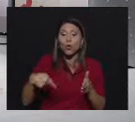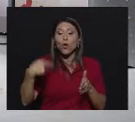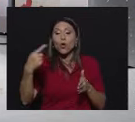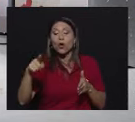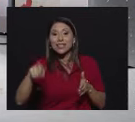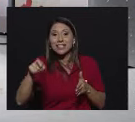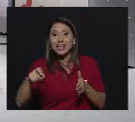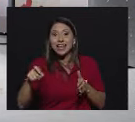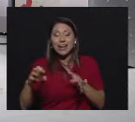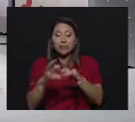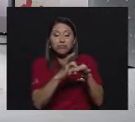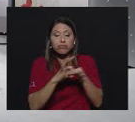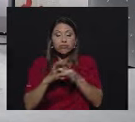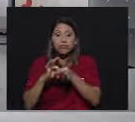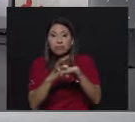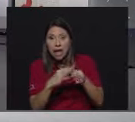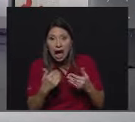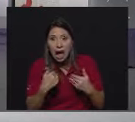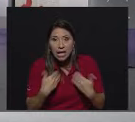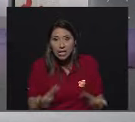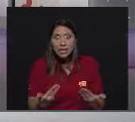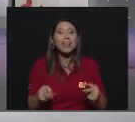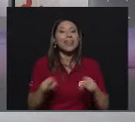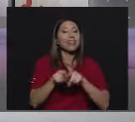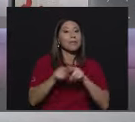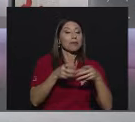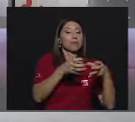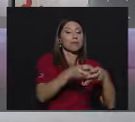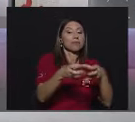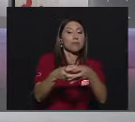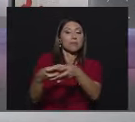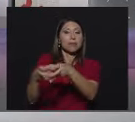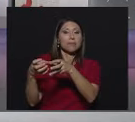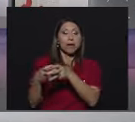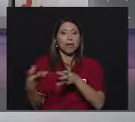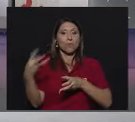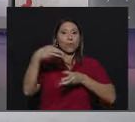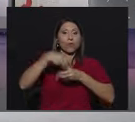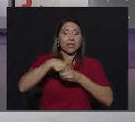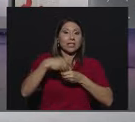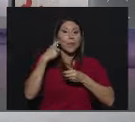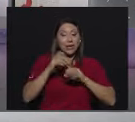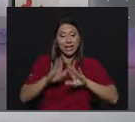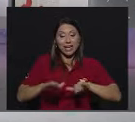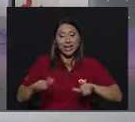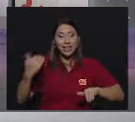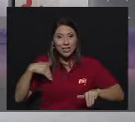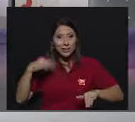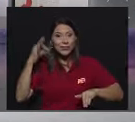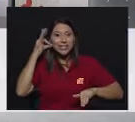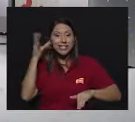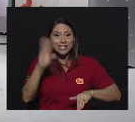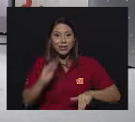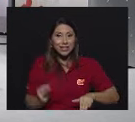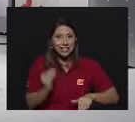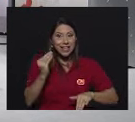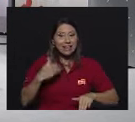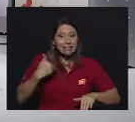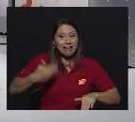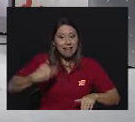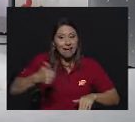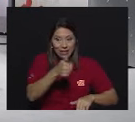lo que se requiere. Y la voz de los otros actores también involucrados, ¿verdad? Porque cada vez más, pues, niños, niñas y adolescentes, pues,